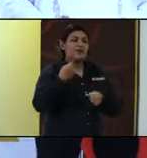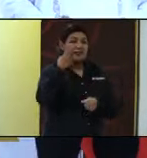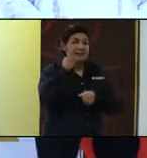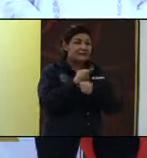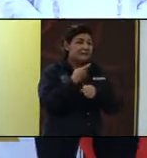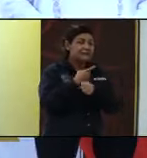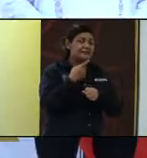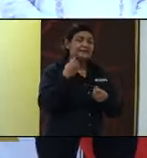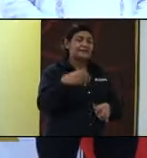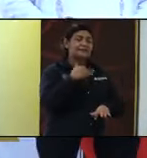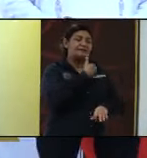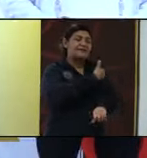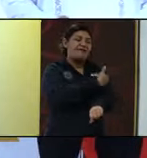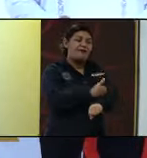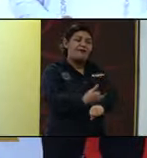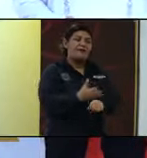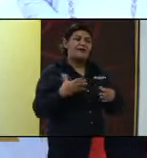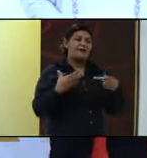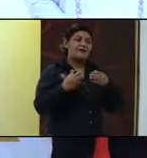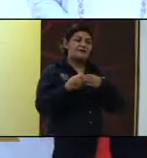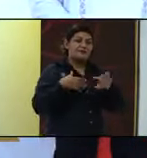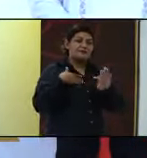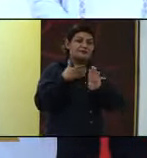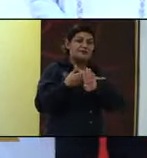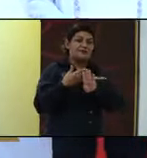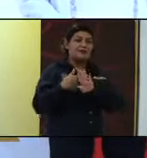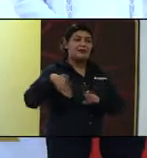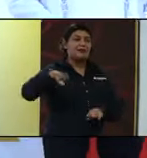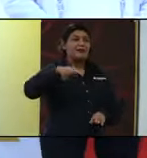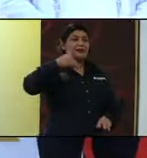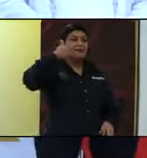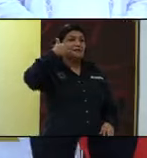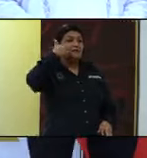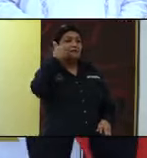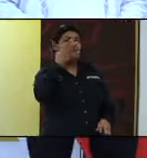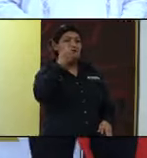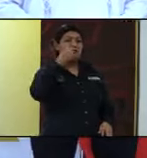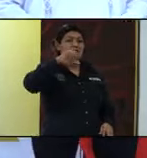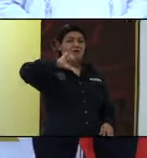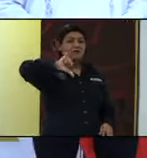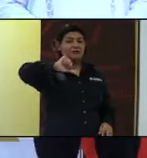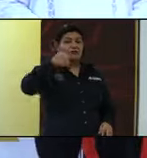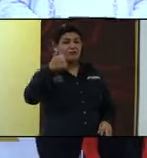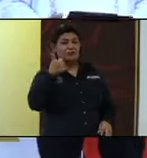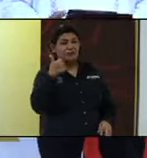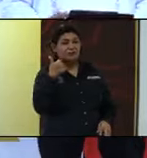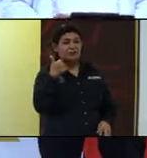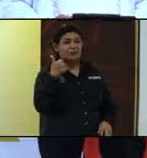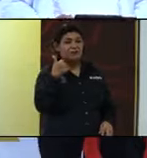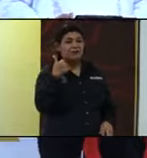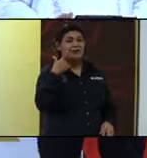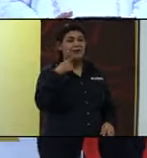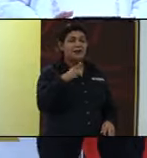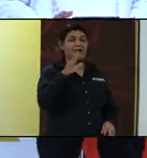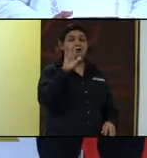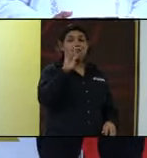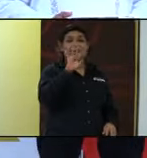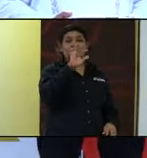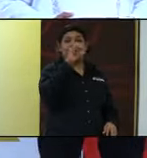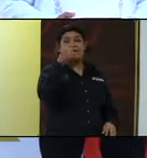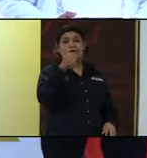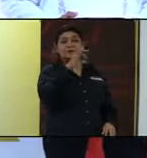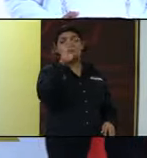es la violencia familiar. ¿Saben que de las llamadas que se hacen al 911, el